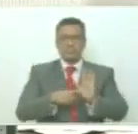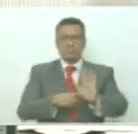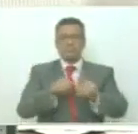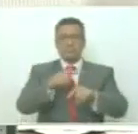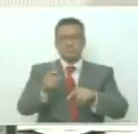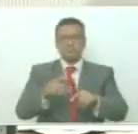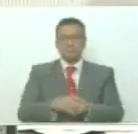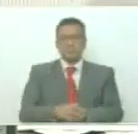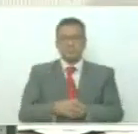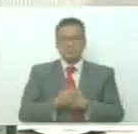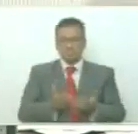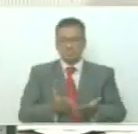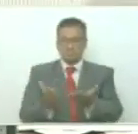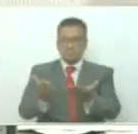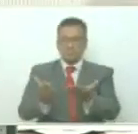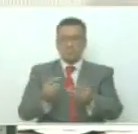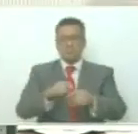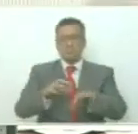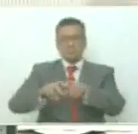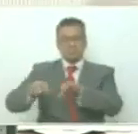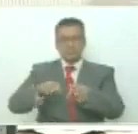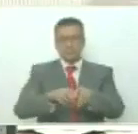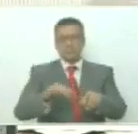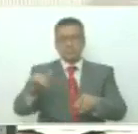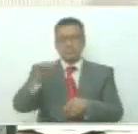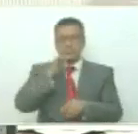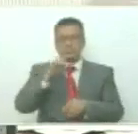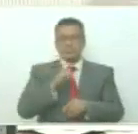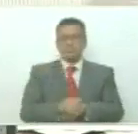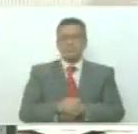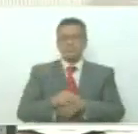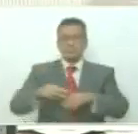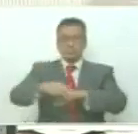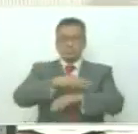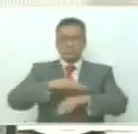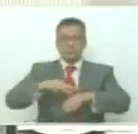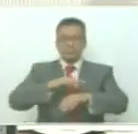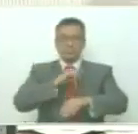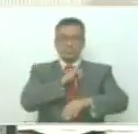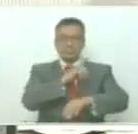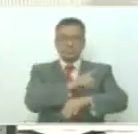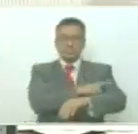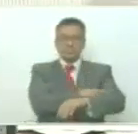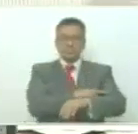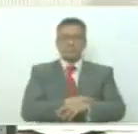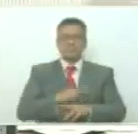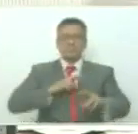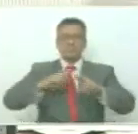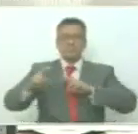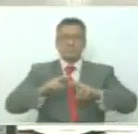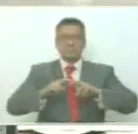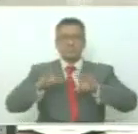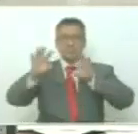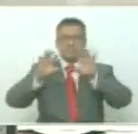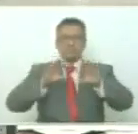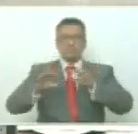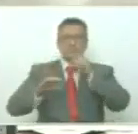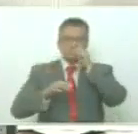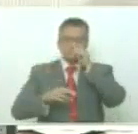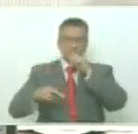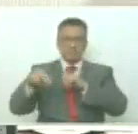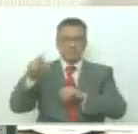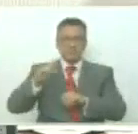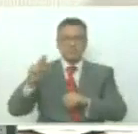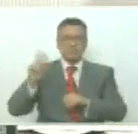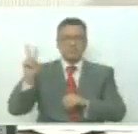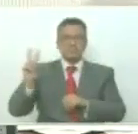publicación. Sírvese, por favor, ciudadana secretaria, informar al ministro del Poder Popular para Relaciones Exteriores de la